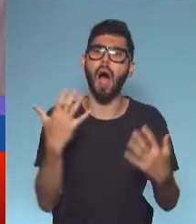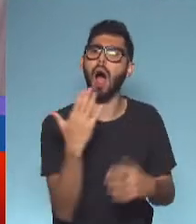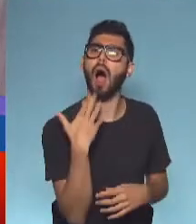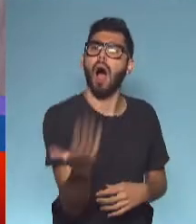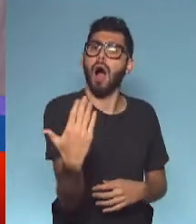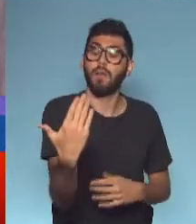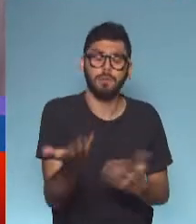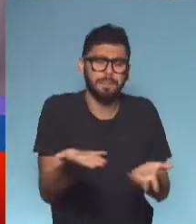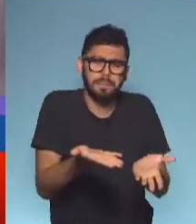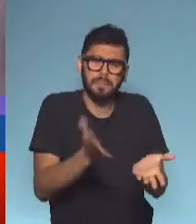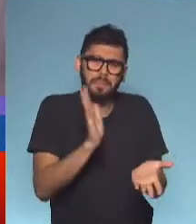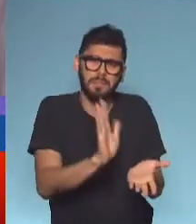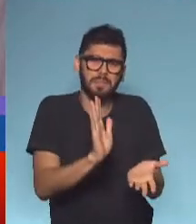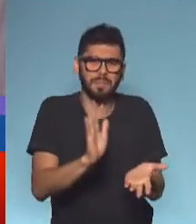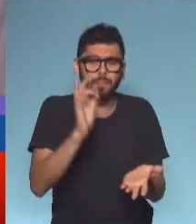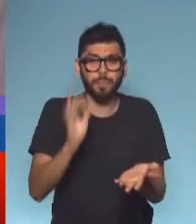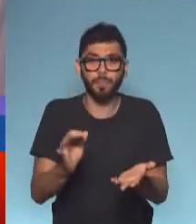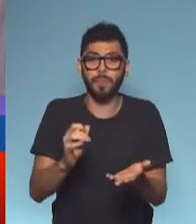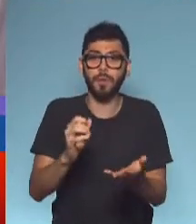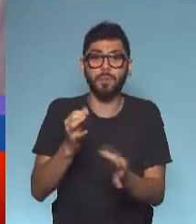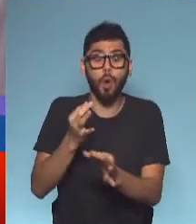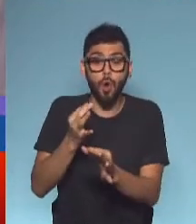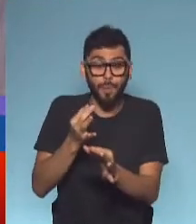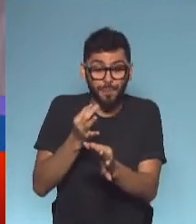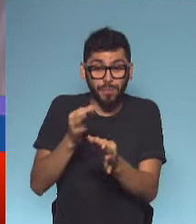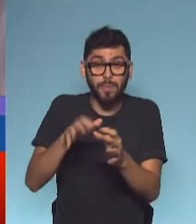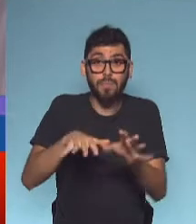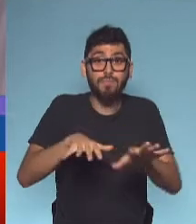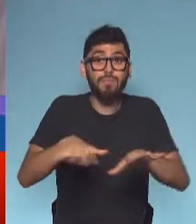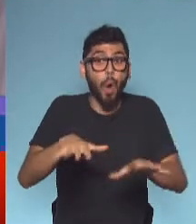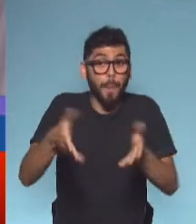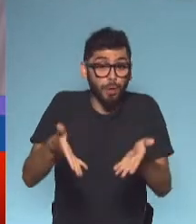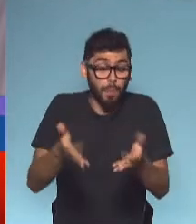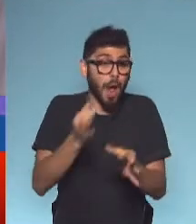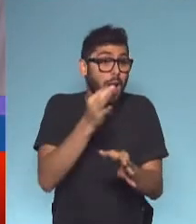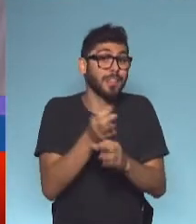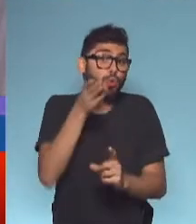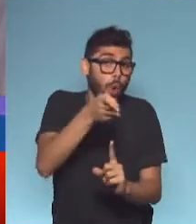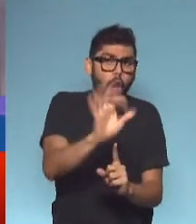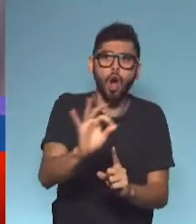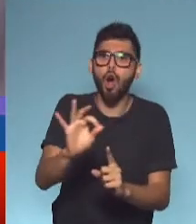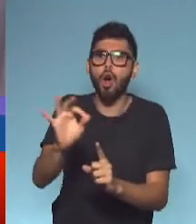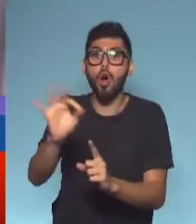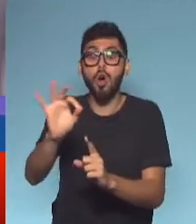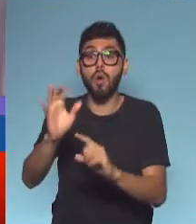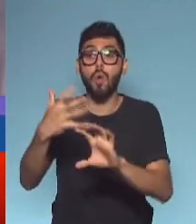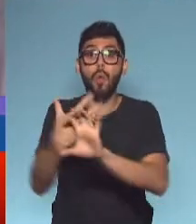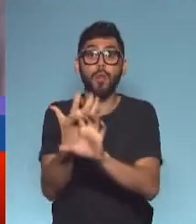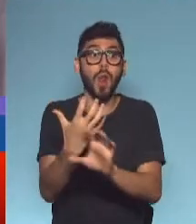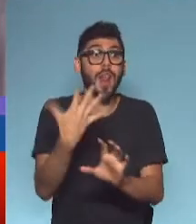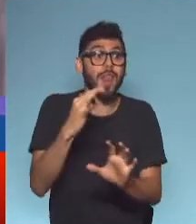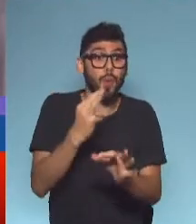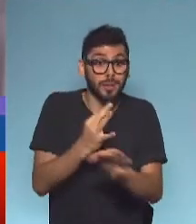de responsabilidad para poder dar respuestas pedagógicas, tanto en la posibilidad presencial como en la posibilidad